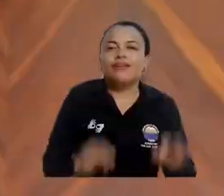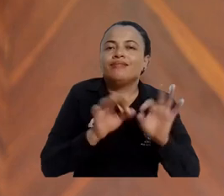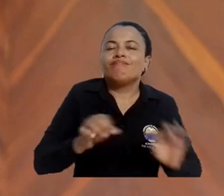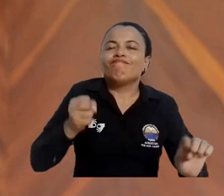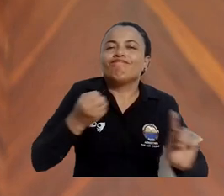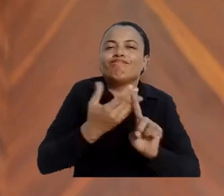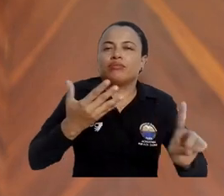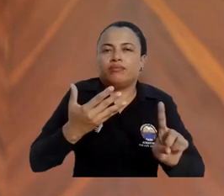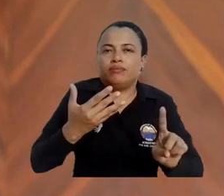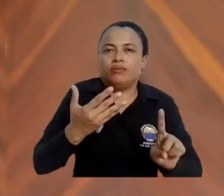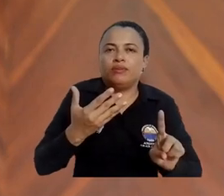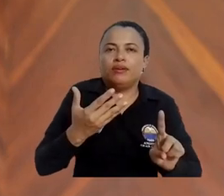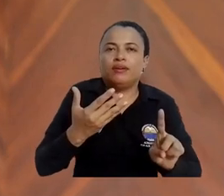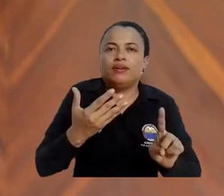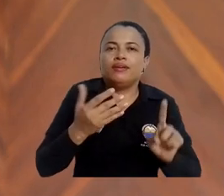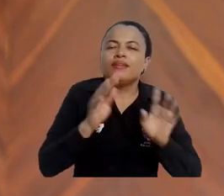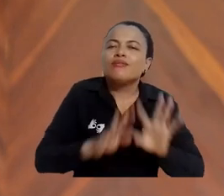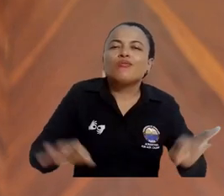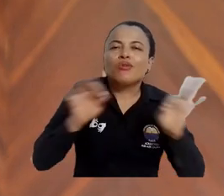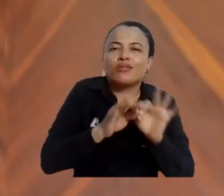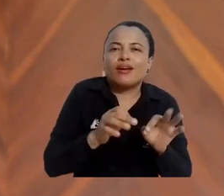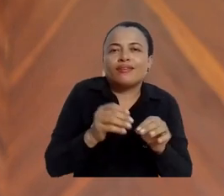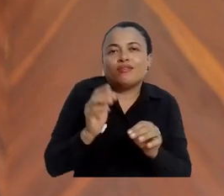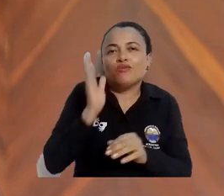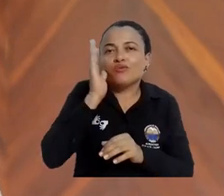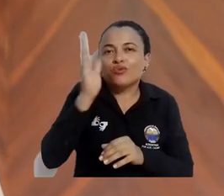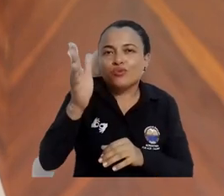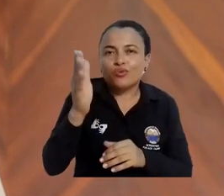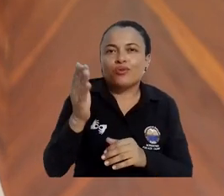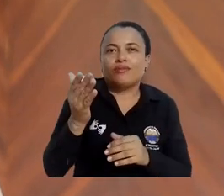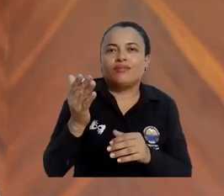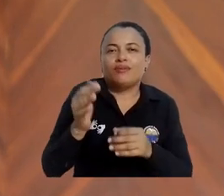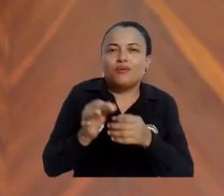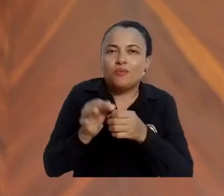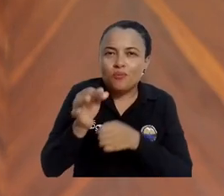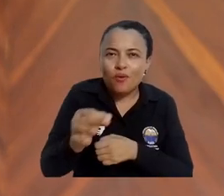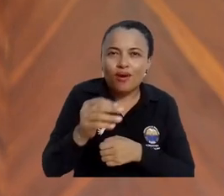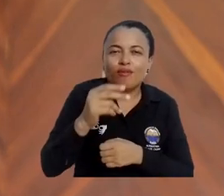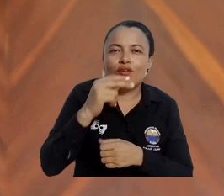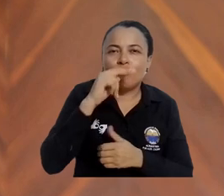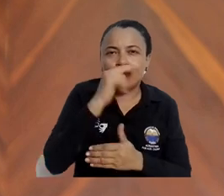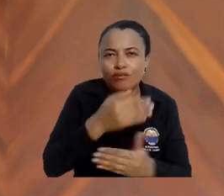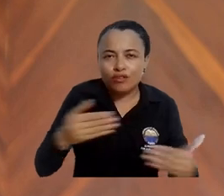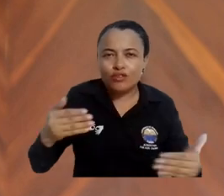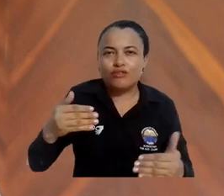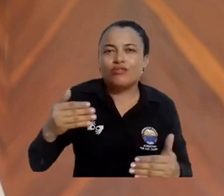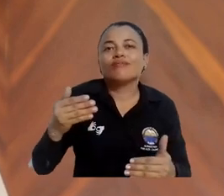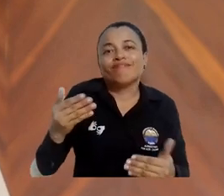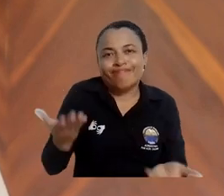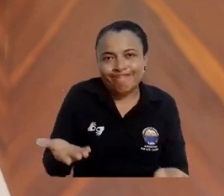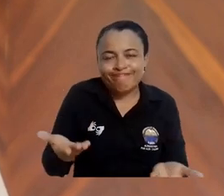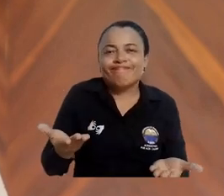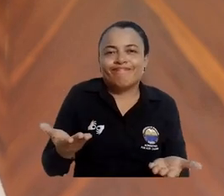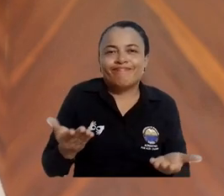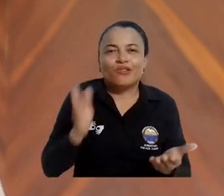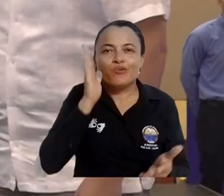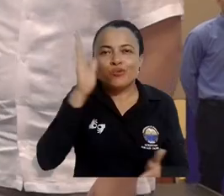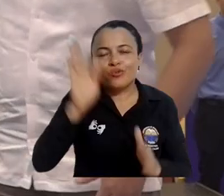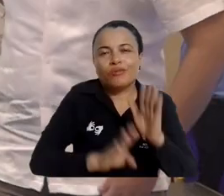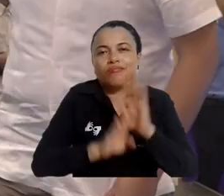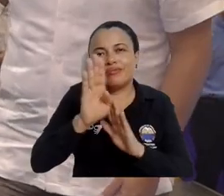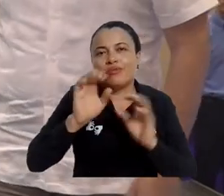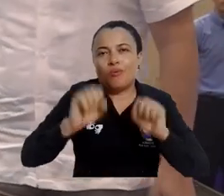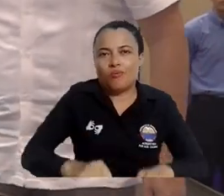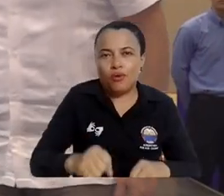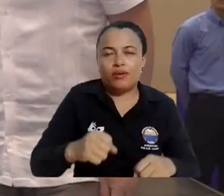Es de gran impacto porque es de donde depende el futuro de nuestros niños de nuestro